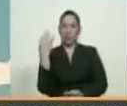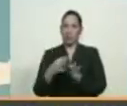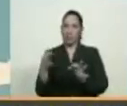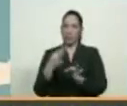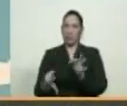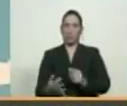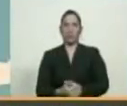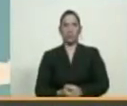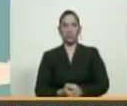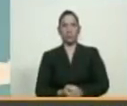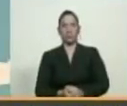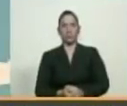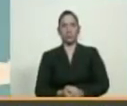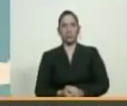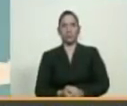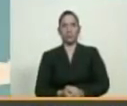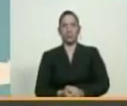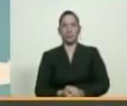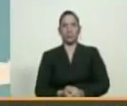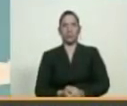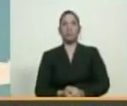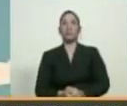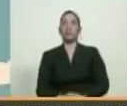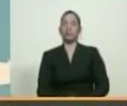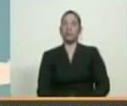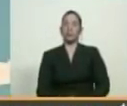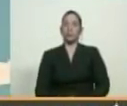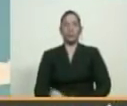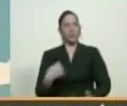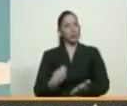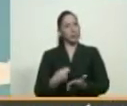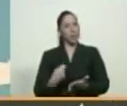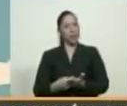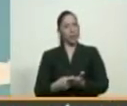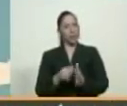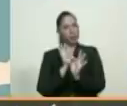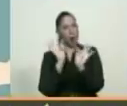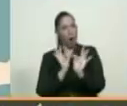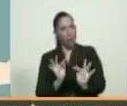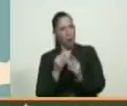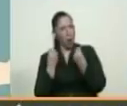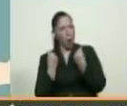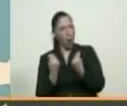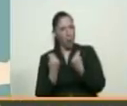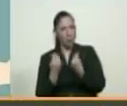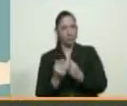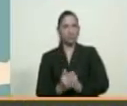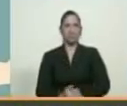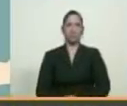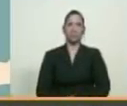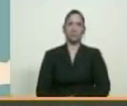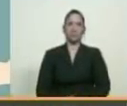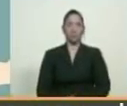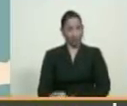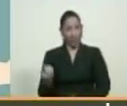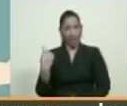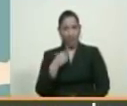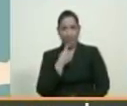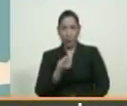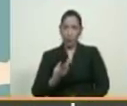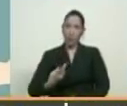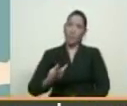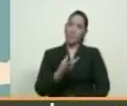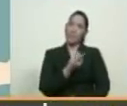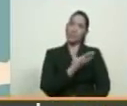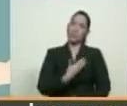próximo 1 de septiembre. Y va a ser pagado de la siguiente manera. Ya lo dijo ayer nuestra vicepresidenta